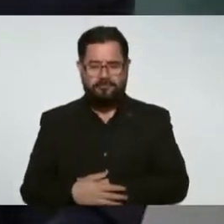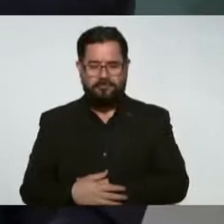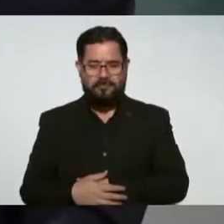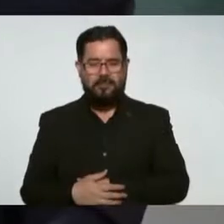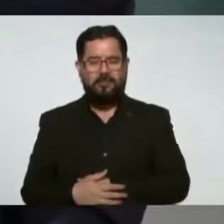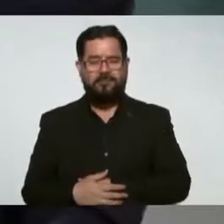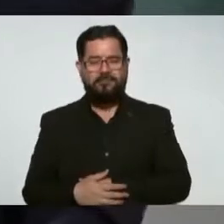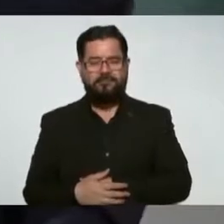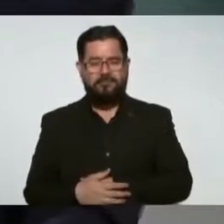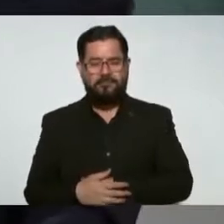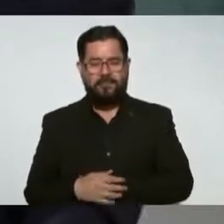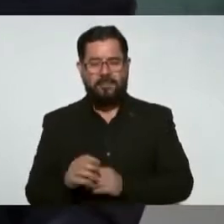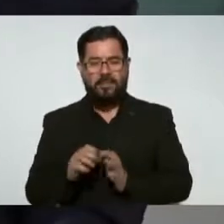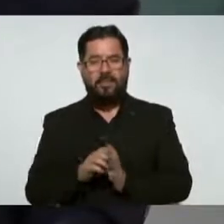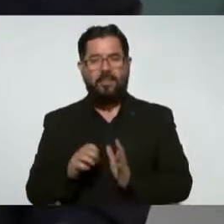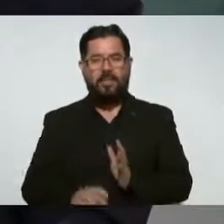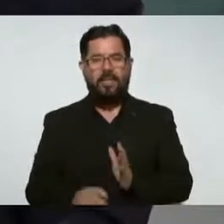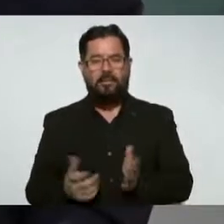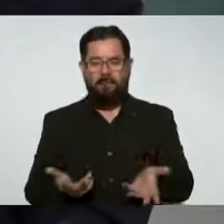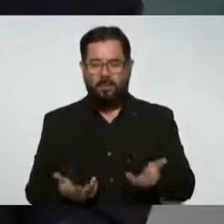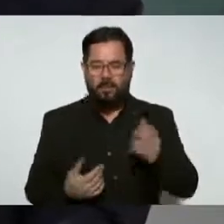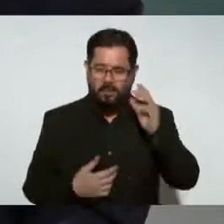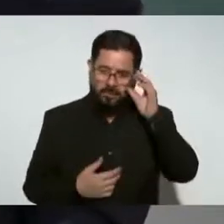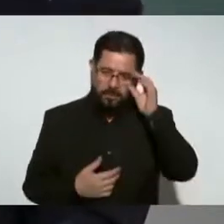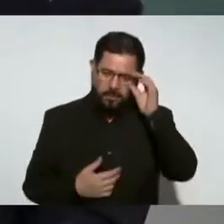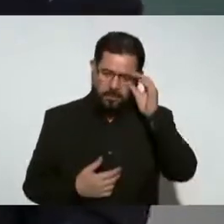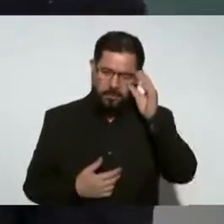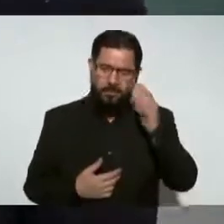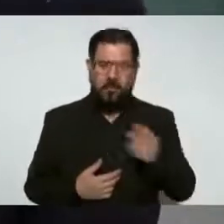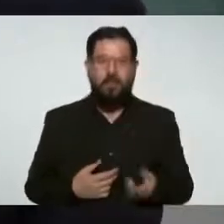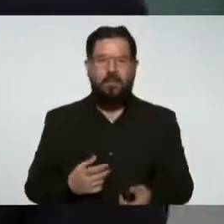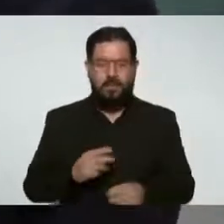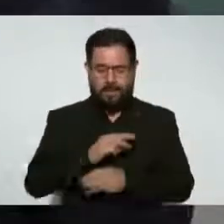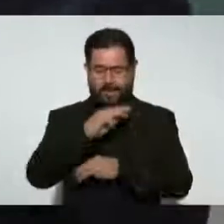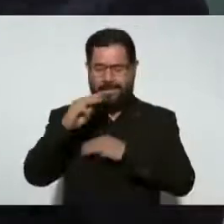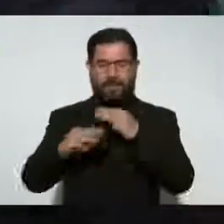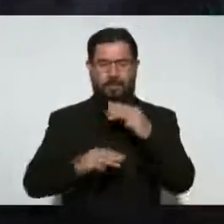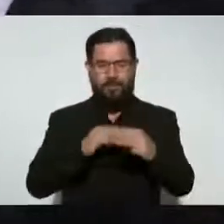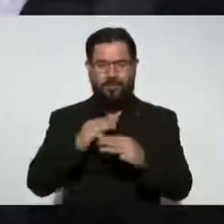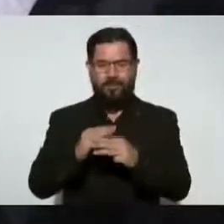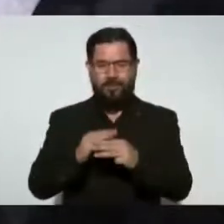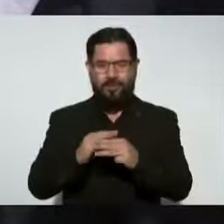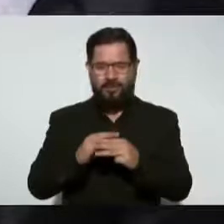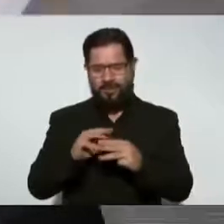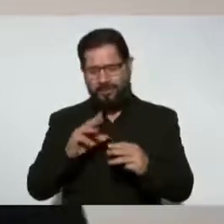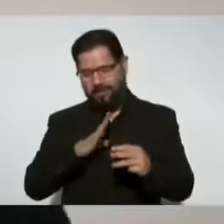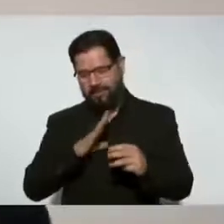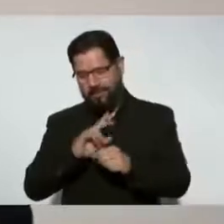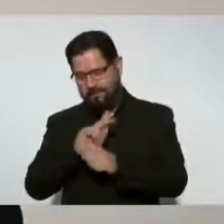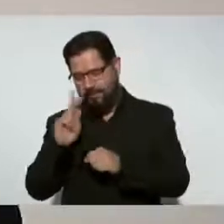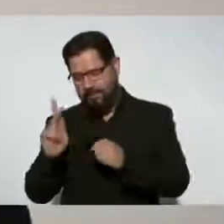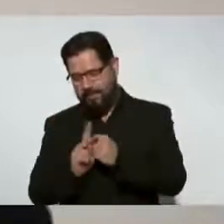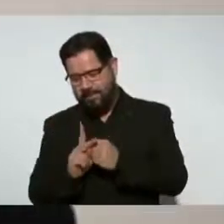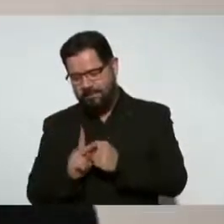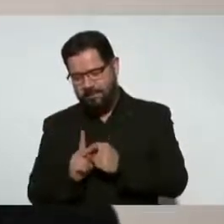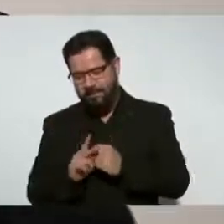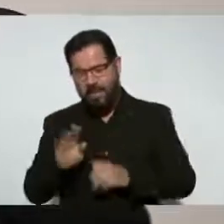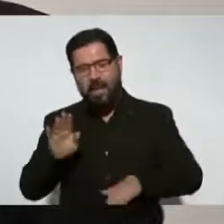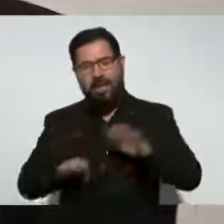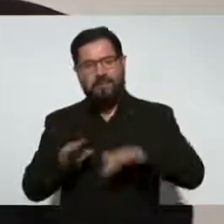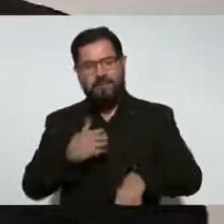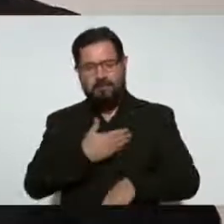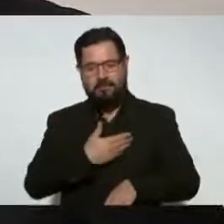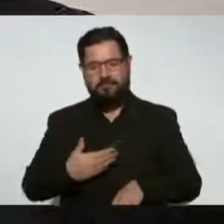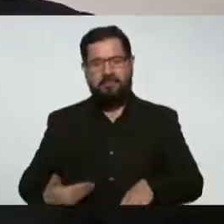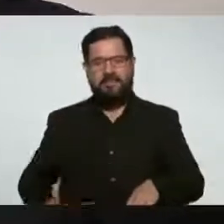hay escándalos en países del mundo porque hasta presidentes